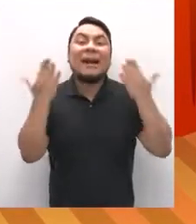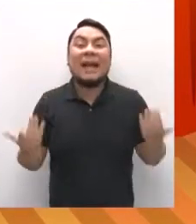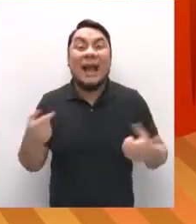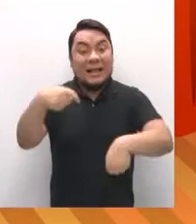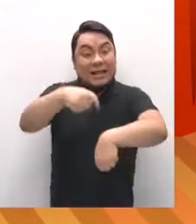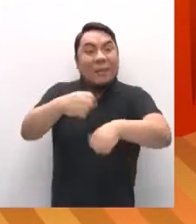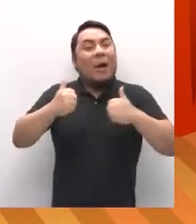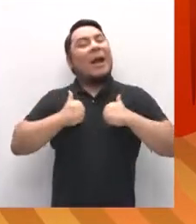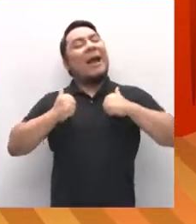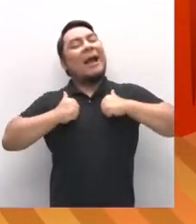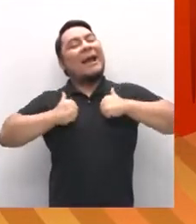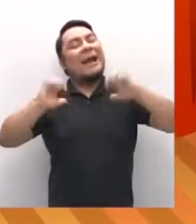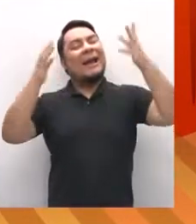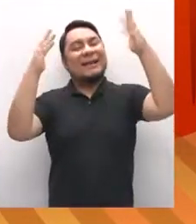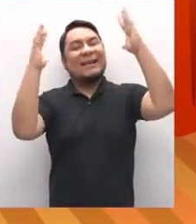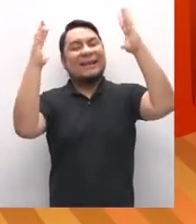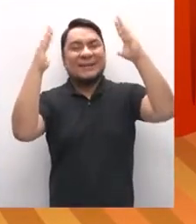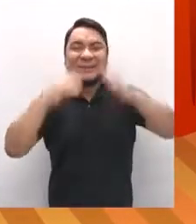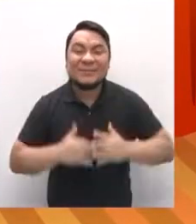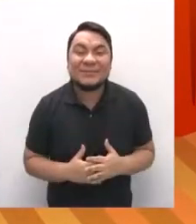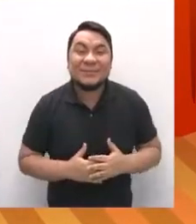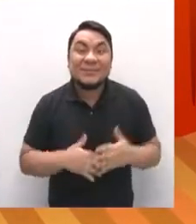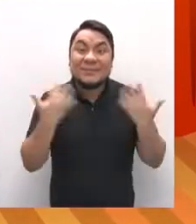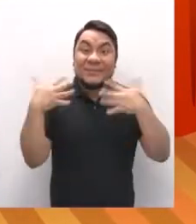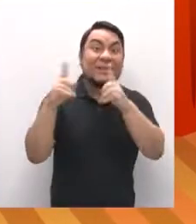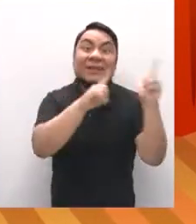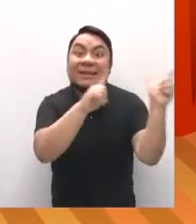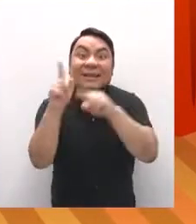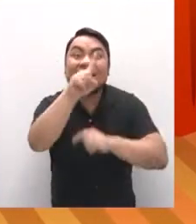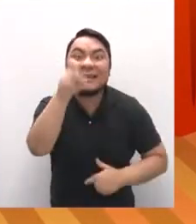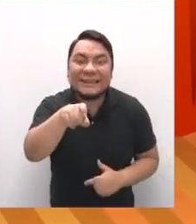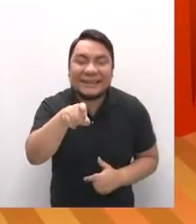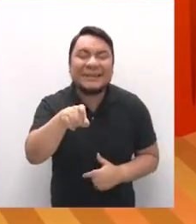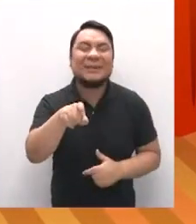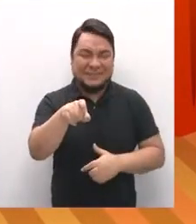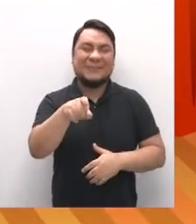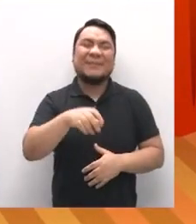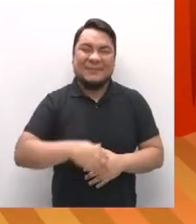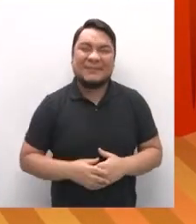las vacaciones. ¿Estamos listos?